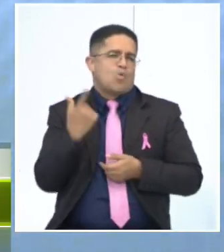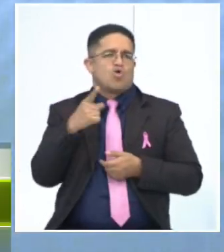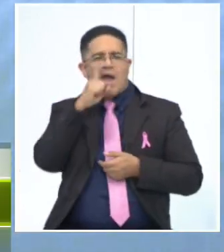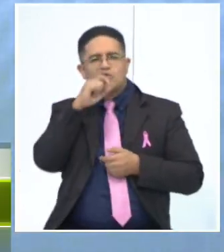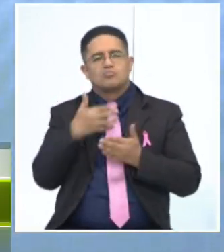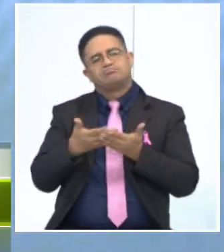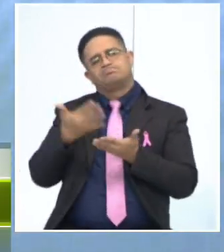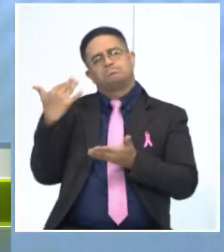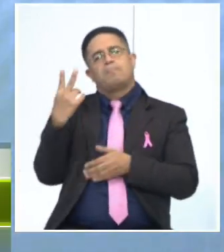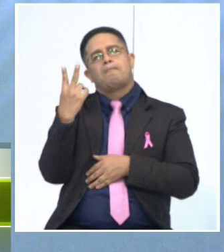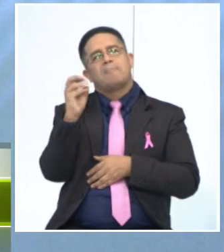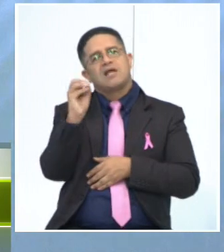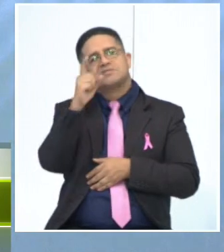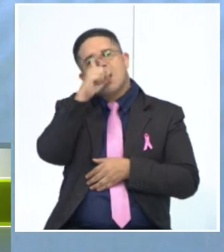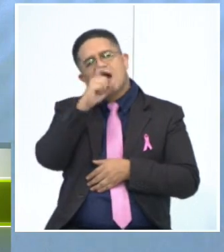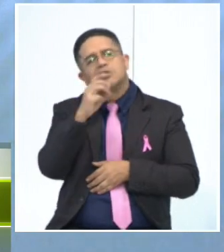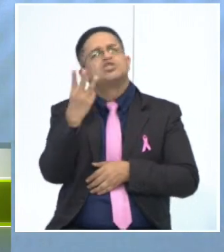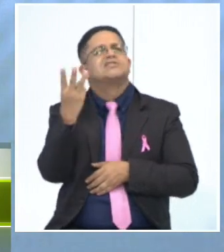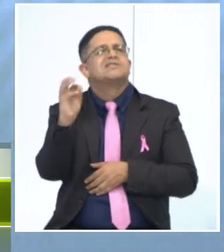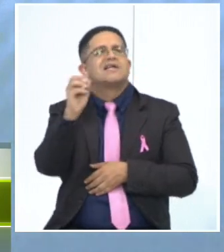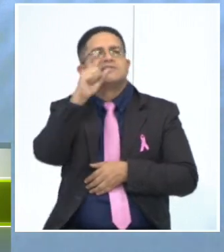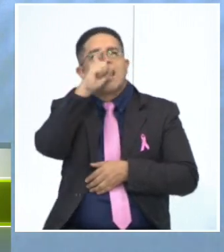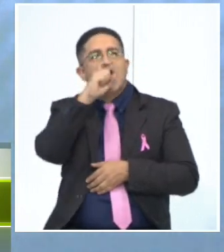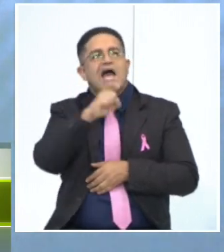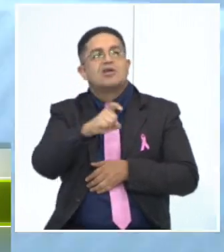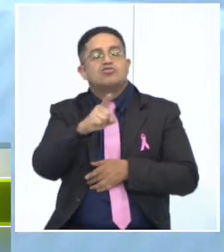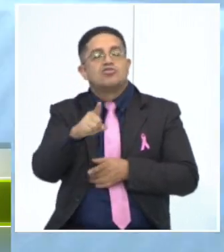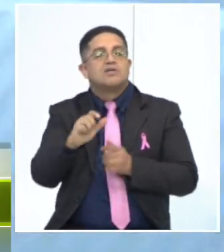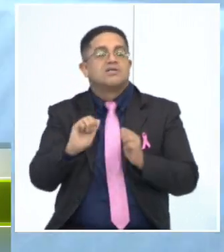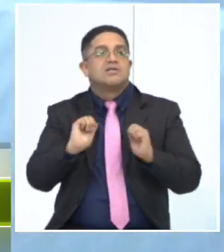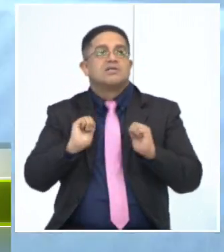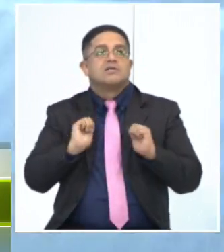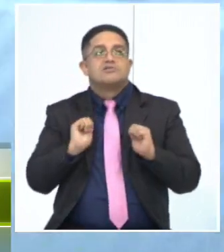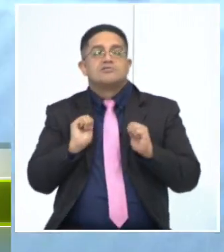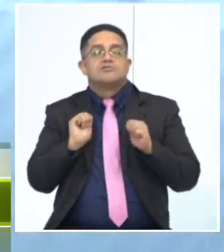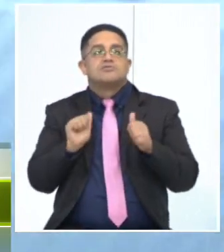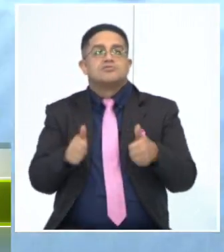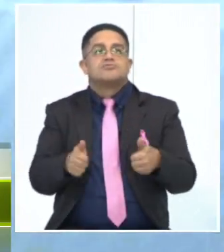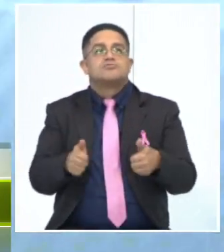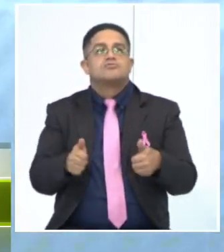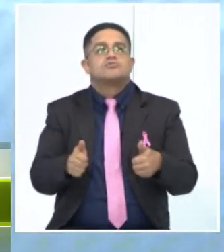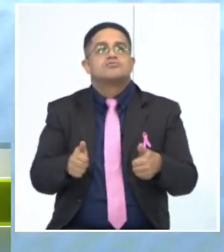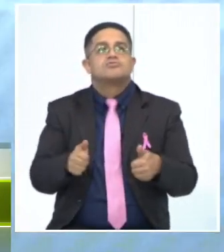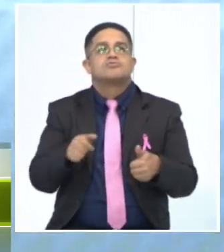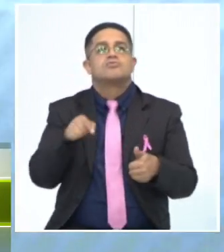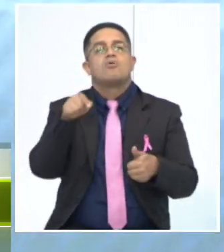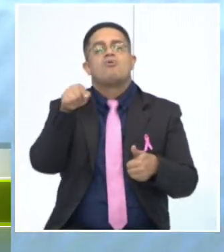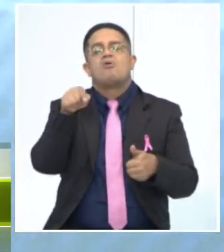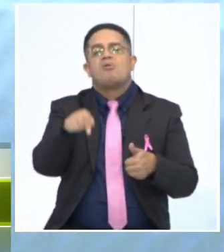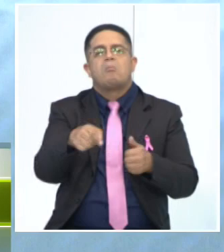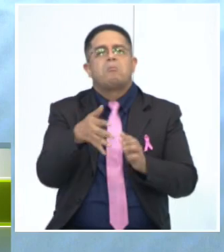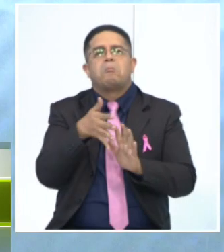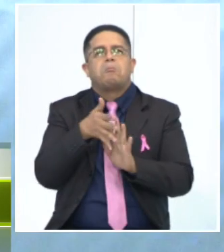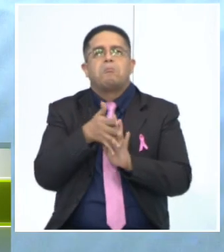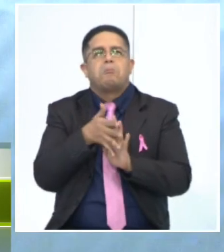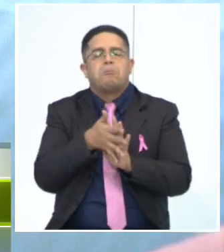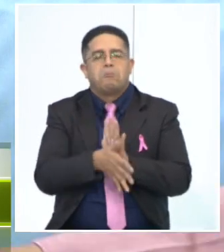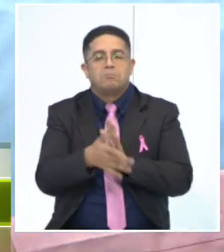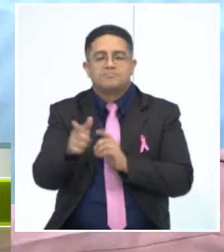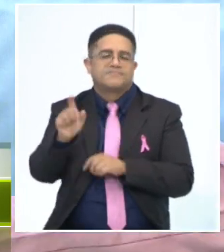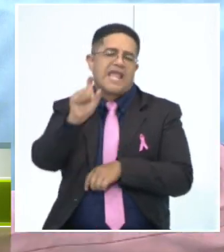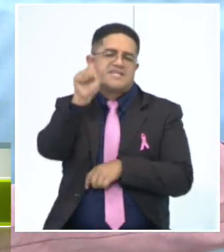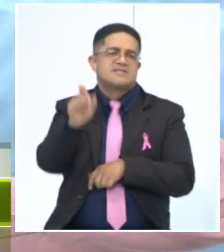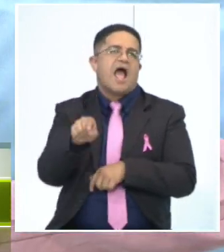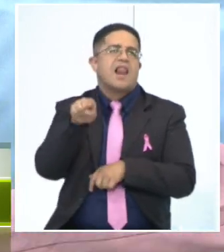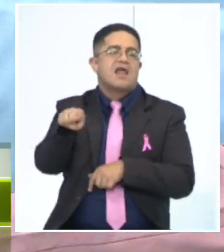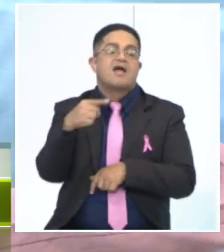de 20 años, 30 años quizás, desde que salió el paper, uno de los más importantes publicado por nuestro maestro, el profesor Umberto Veronesi en Italia,